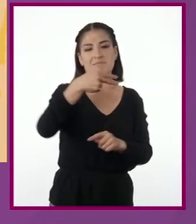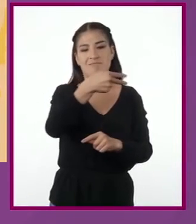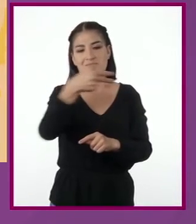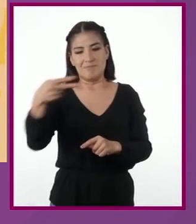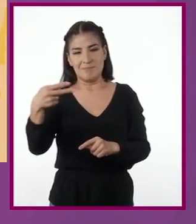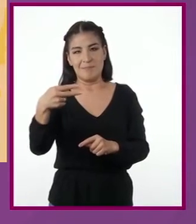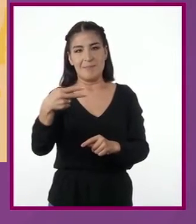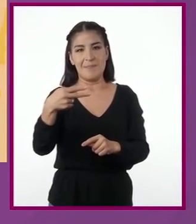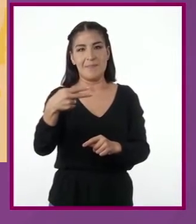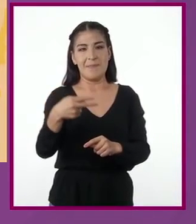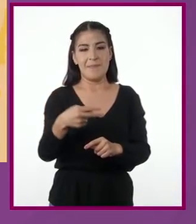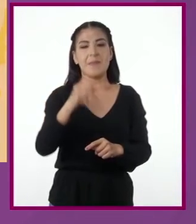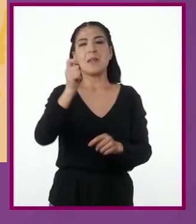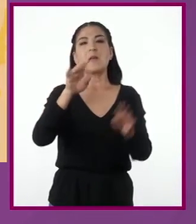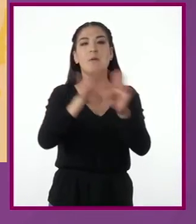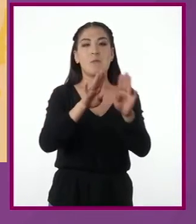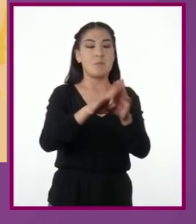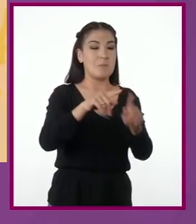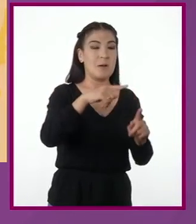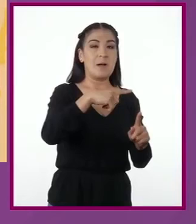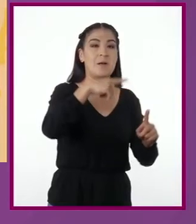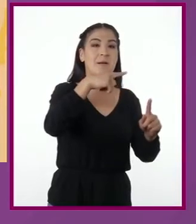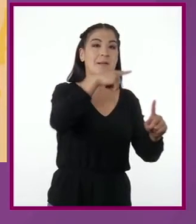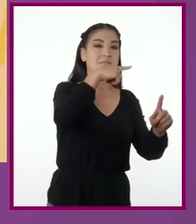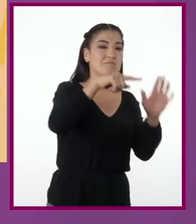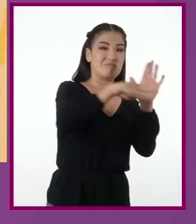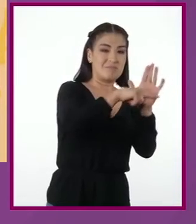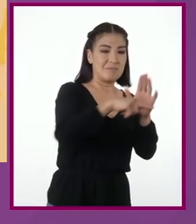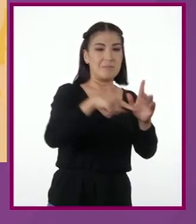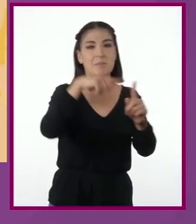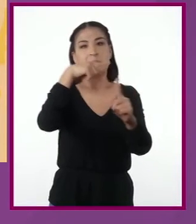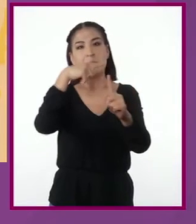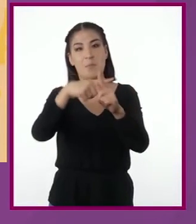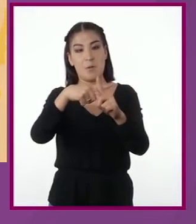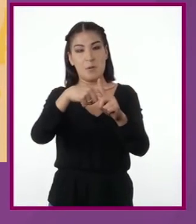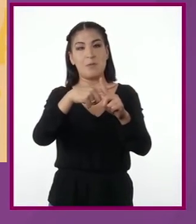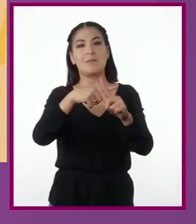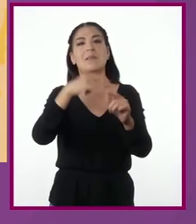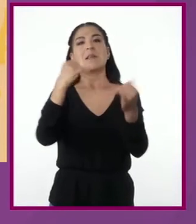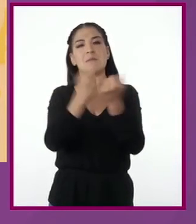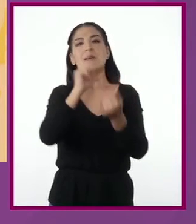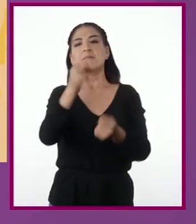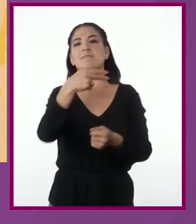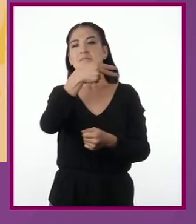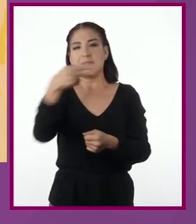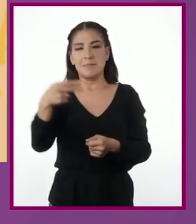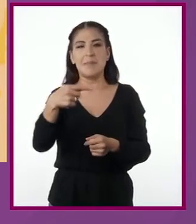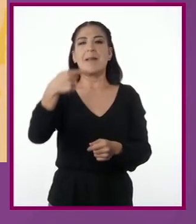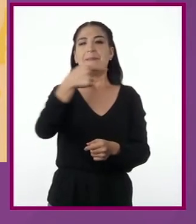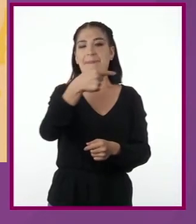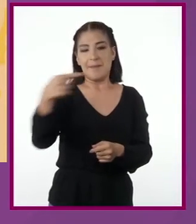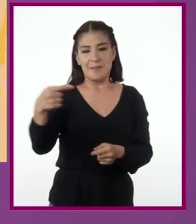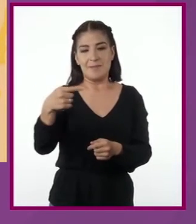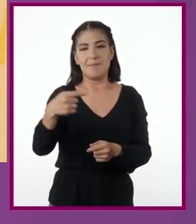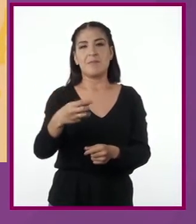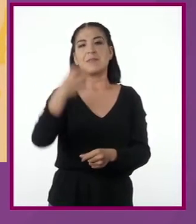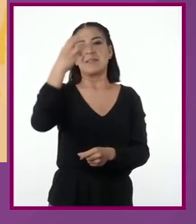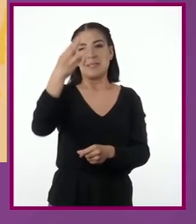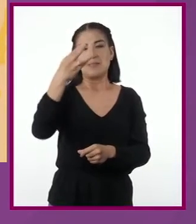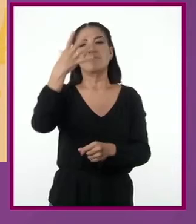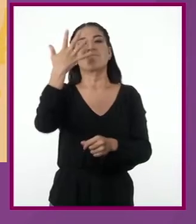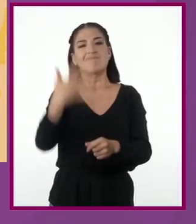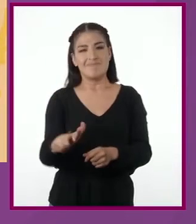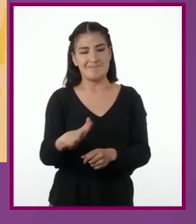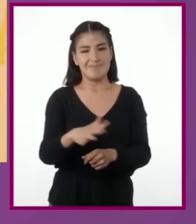multiplicar una fracción negativa por una fracción positiva, el resultado es una fracción negativa. Por